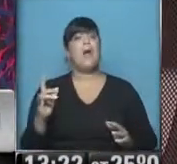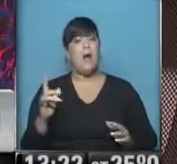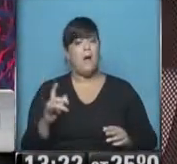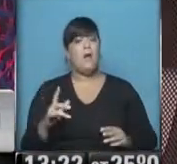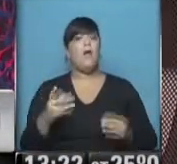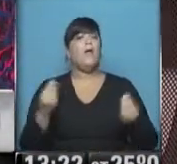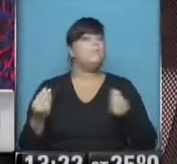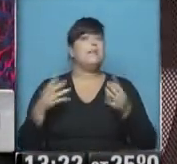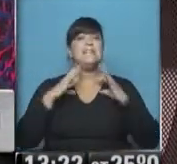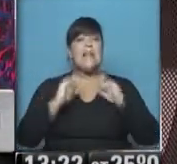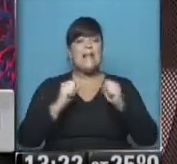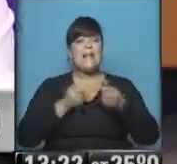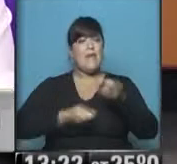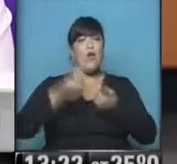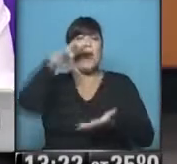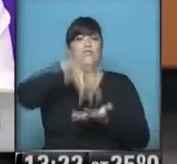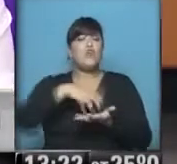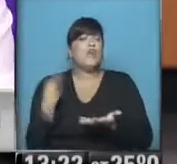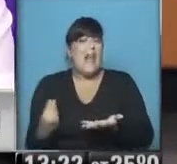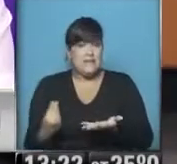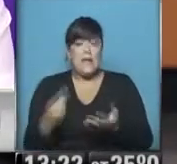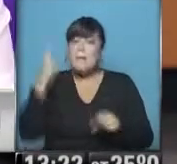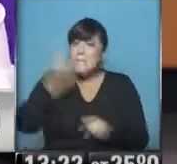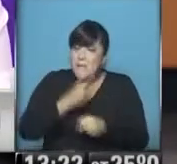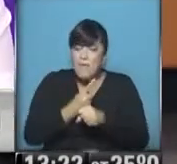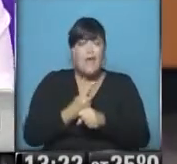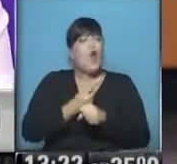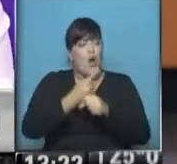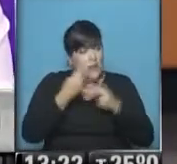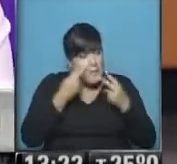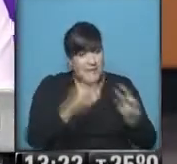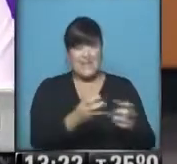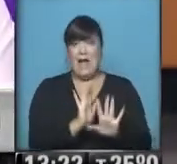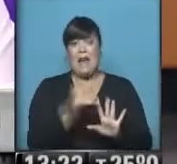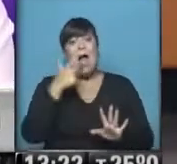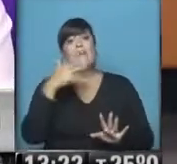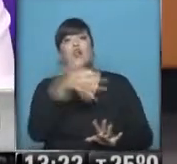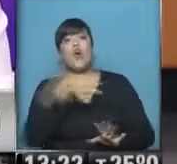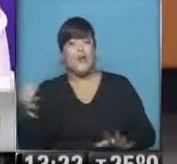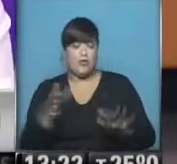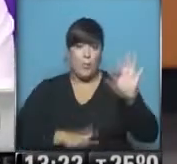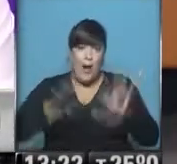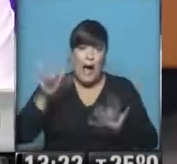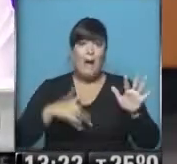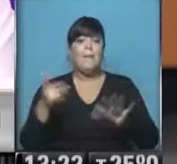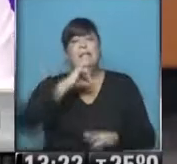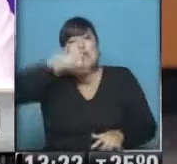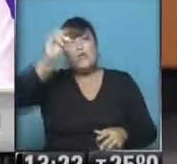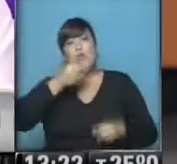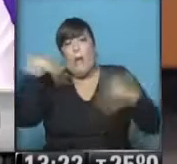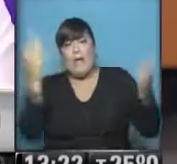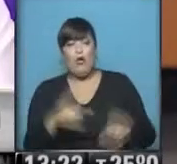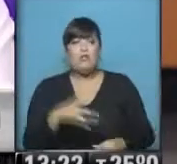Cómo van a actuar como secretaría y primero vamos a investigar a ver si la denuncia es correcta porque también se va a prestar que muchos denuncian cualquier cosa no